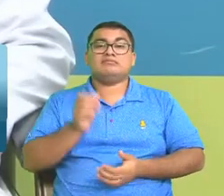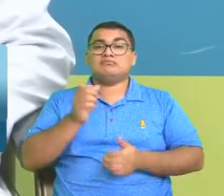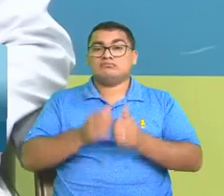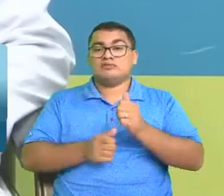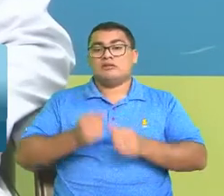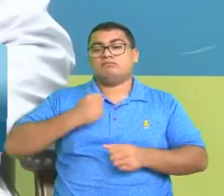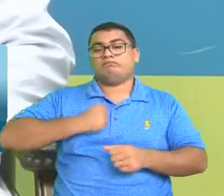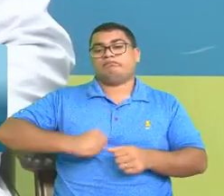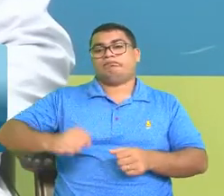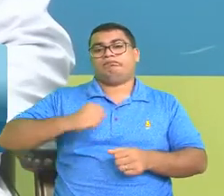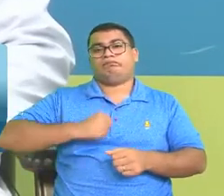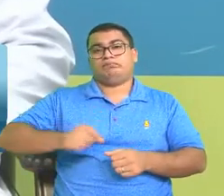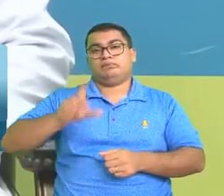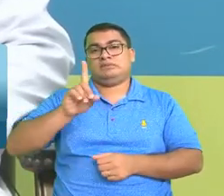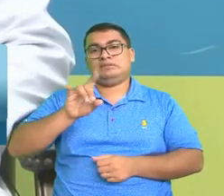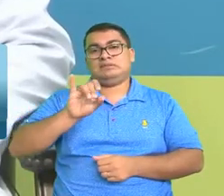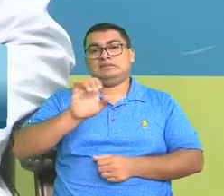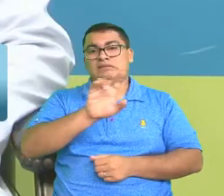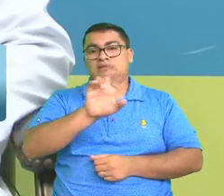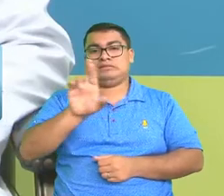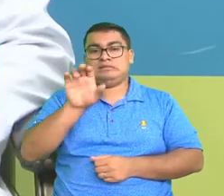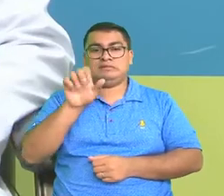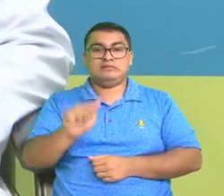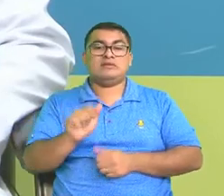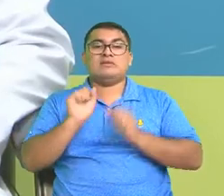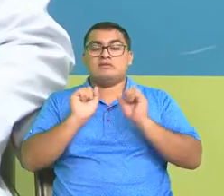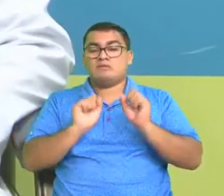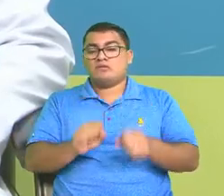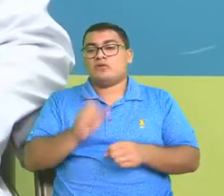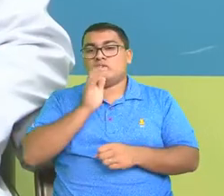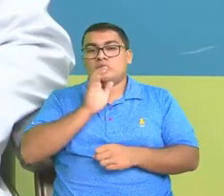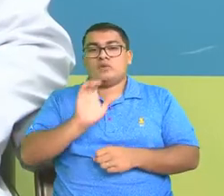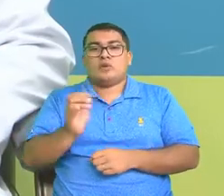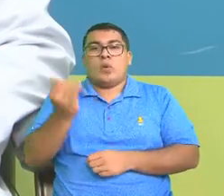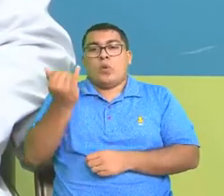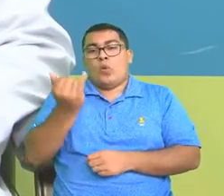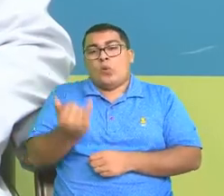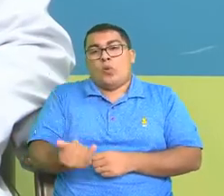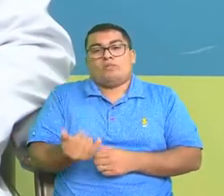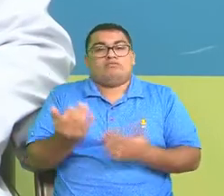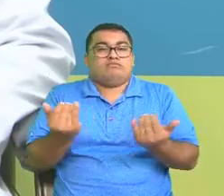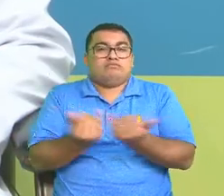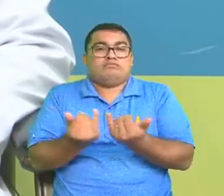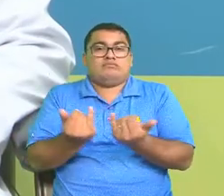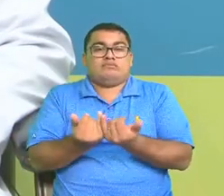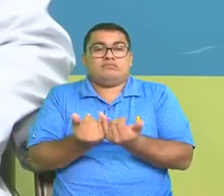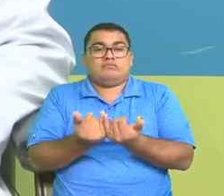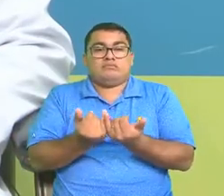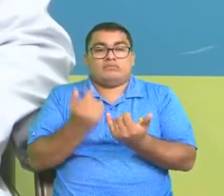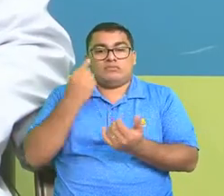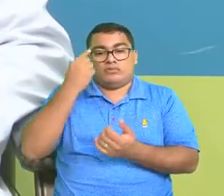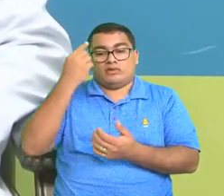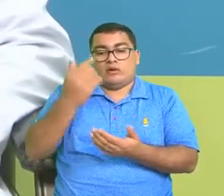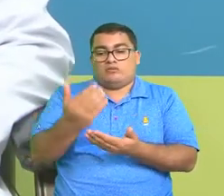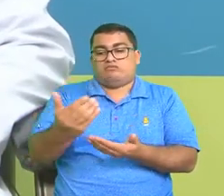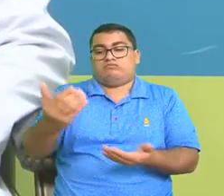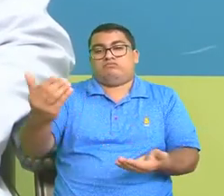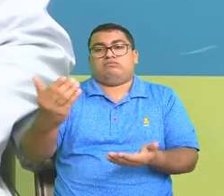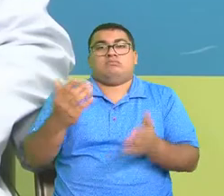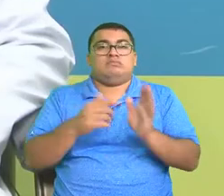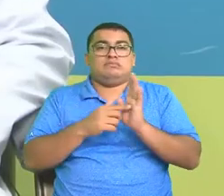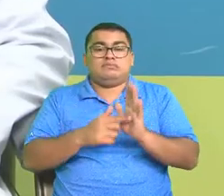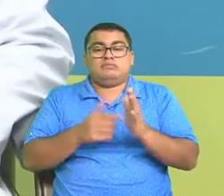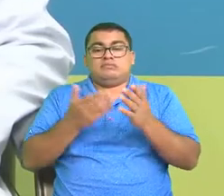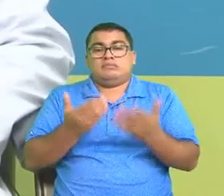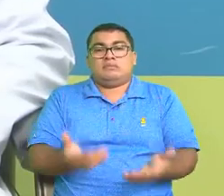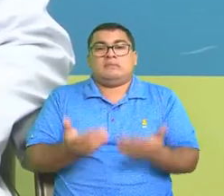diarrea osmótica. Este niño se nos podría desnutrir, ¿verdad? Y afectaría lo que es su crecimiento y desarrollo. Iría primero por el